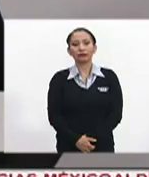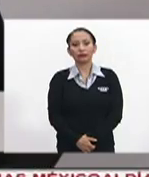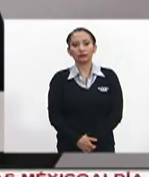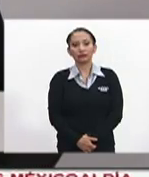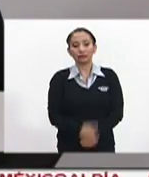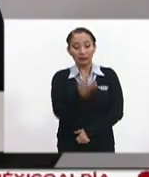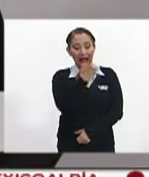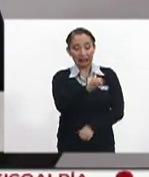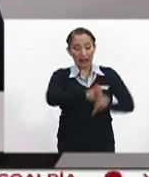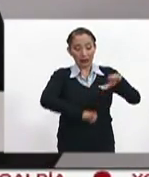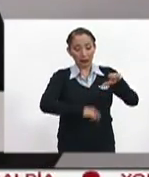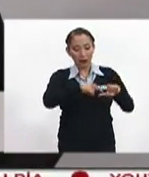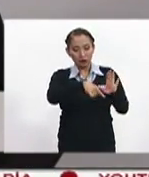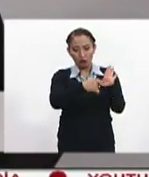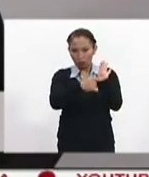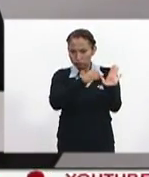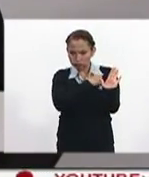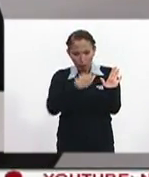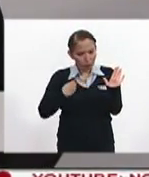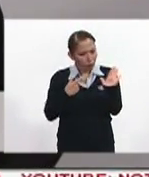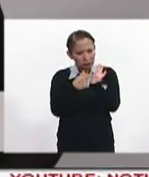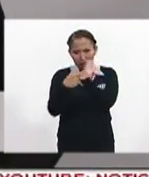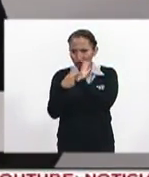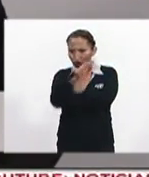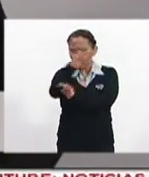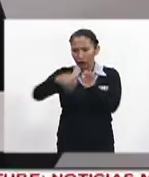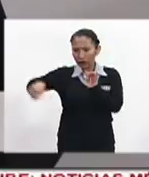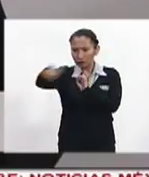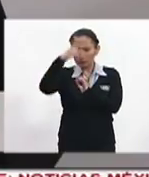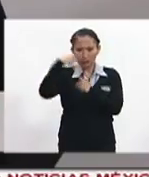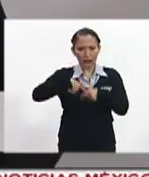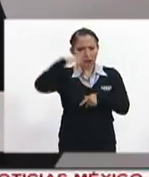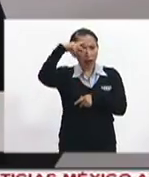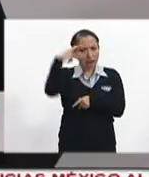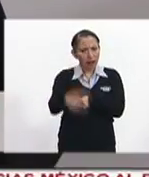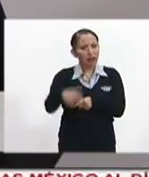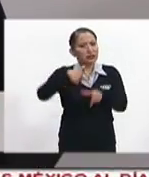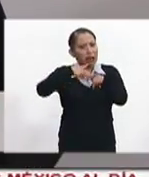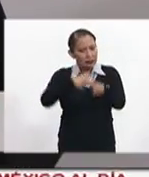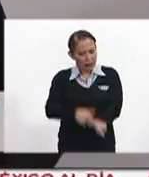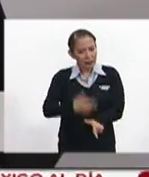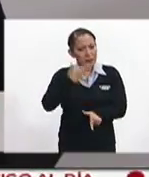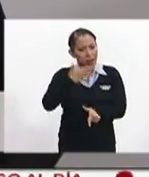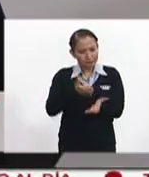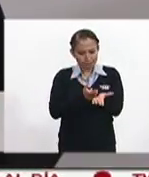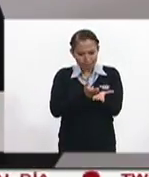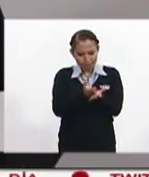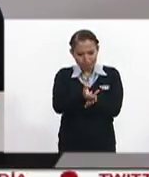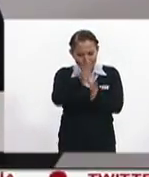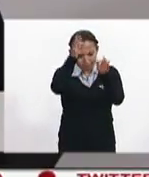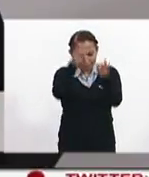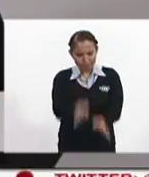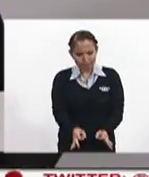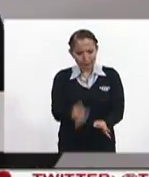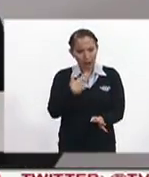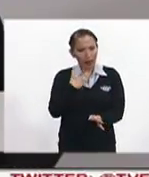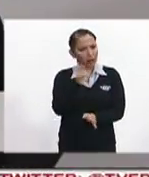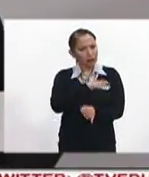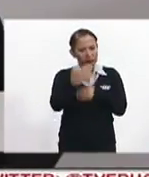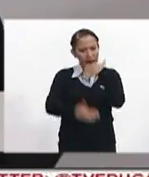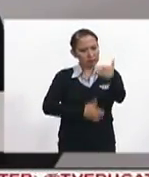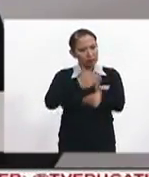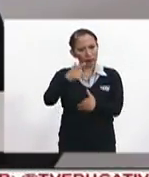Con esta acción hoy reitero mi compromiso con todos los mexicanos de seguir conduciéndome siempre, sin